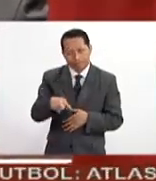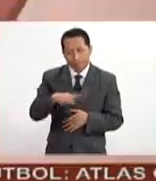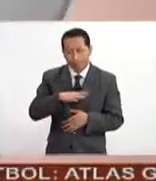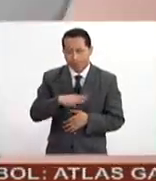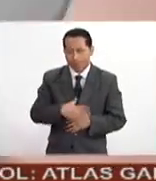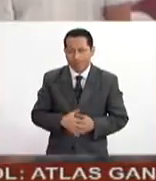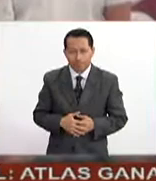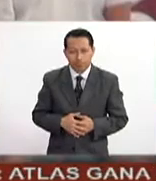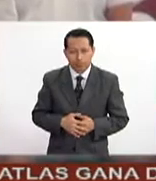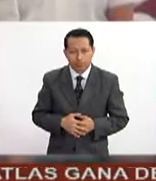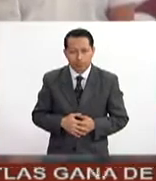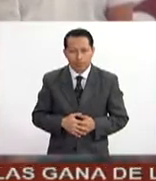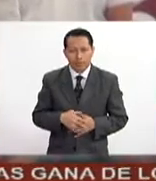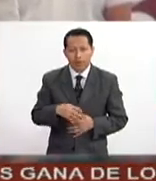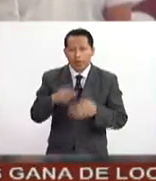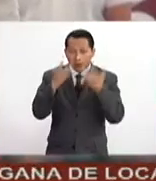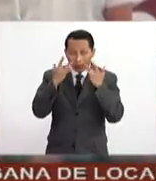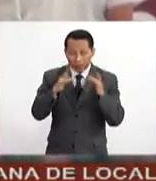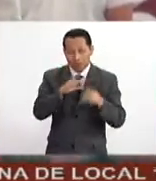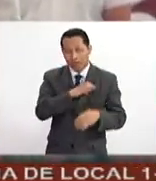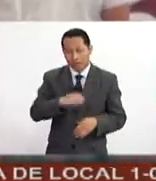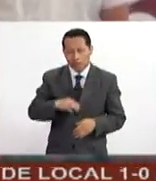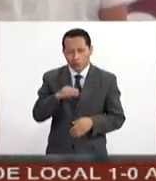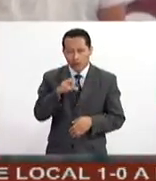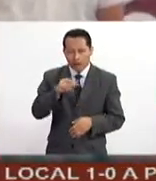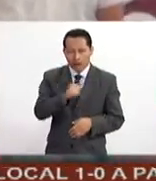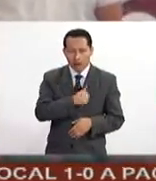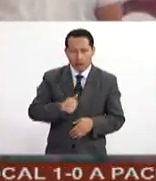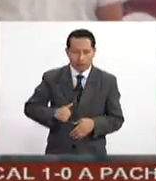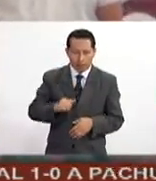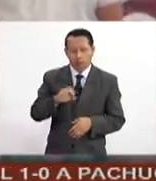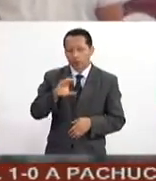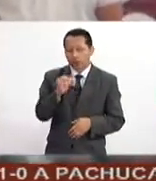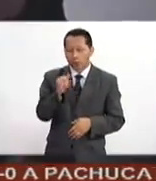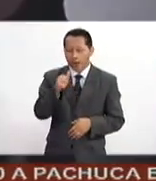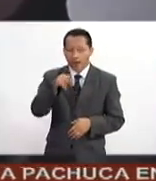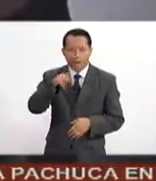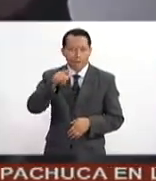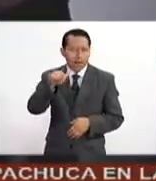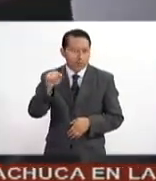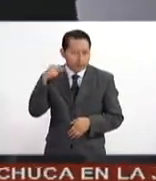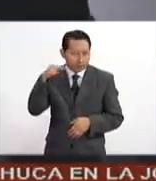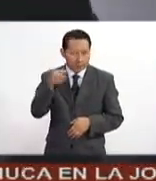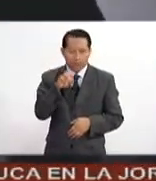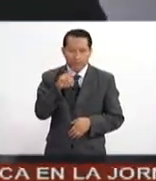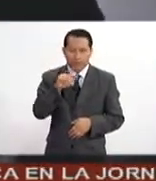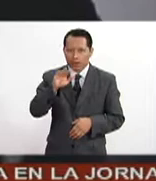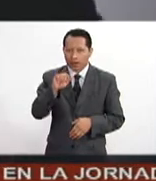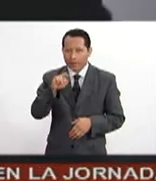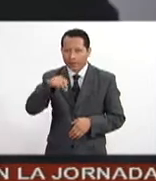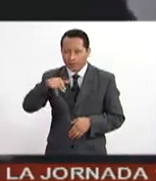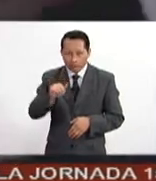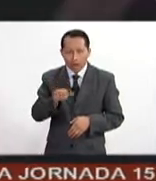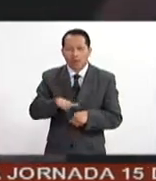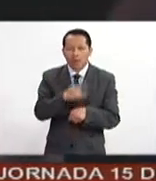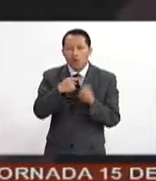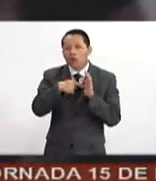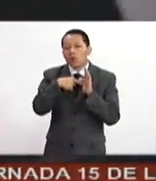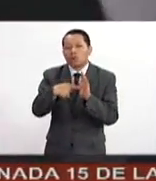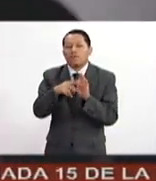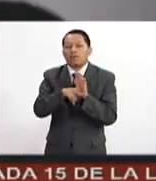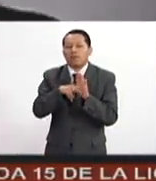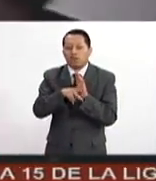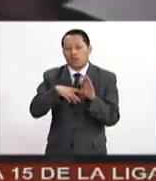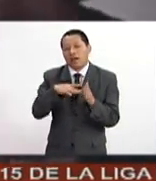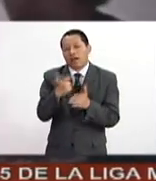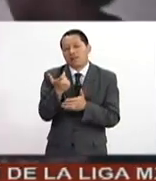de Europa. Renuncia la candidata de Morena a la alcaldía de Las Choapas, Veracruz, Eva Cadena, después de ser expuesta recibiendo fajos